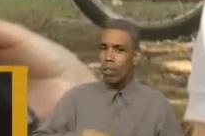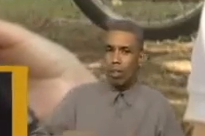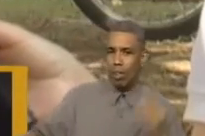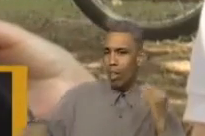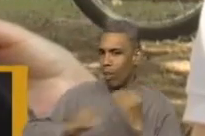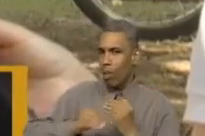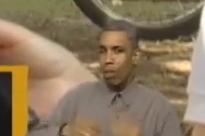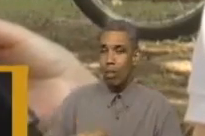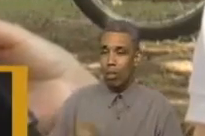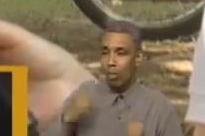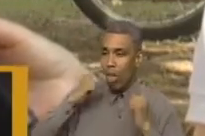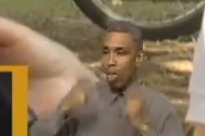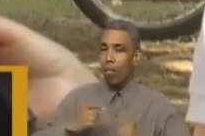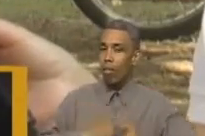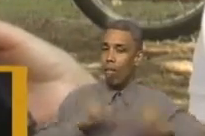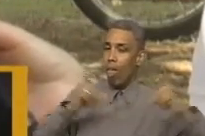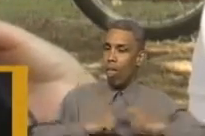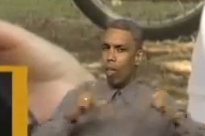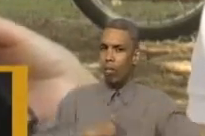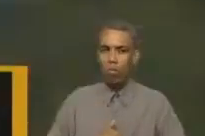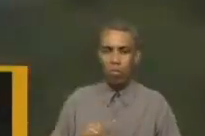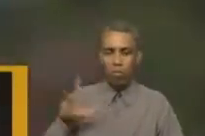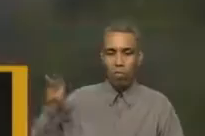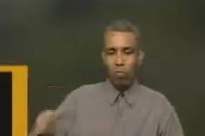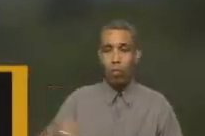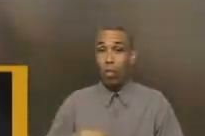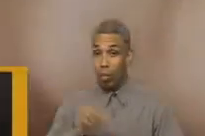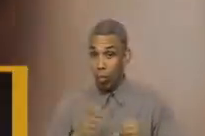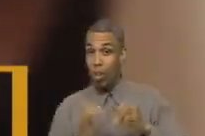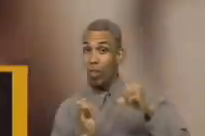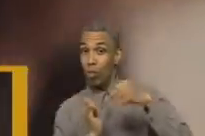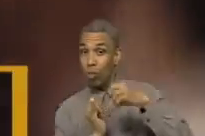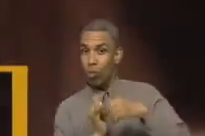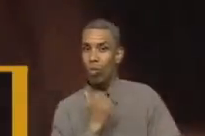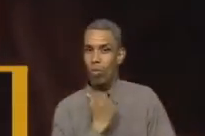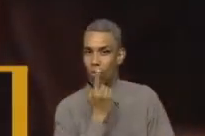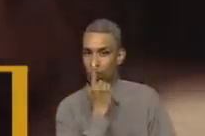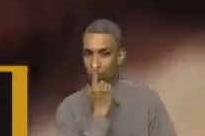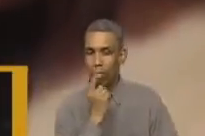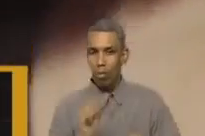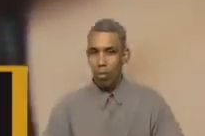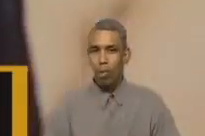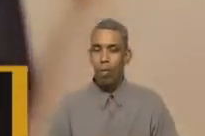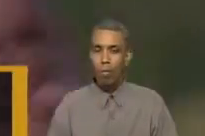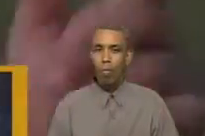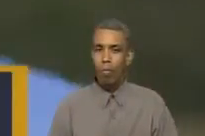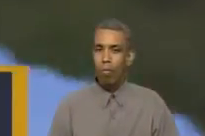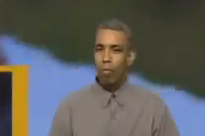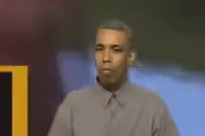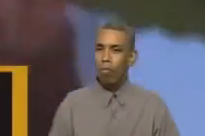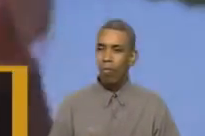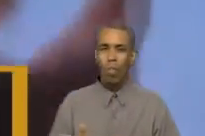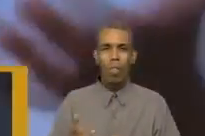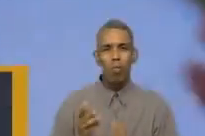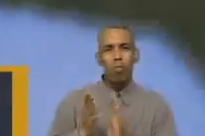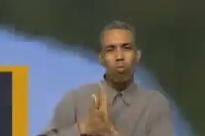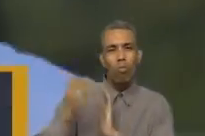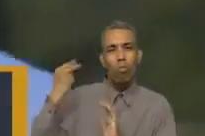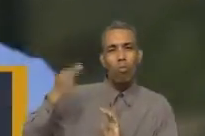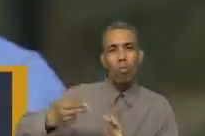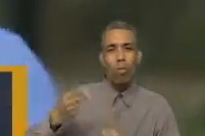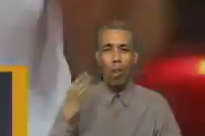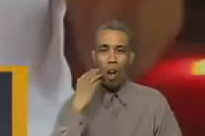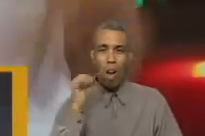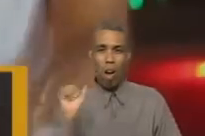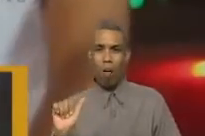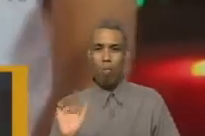pueden encontrar a través de YouTube, ver el video. La canción, que fue inspirada en una mujer que dejó de creer en el amor, ya suena en las principales estaciones